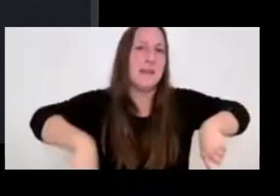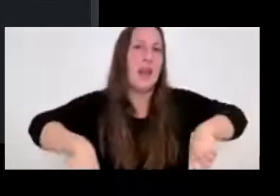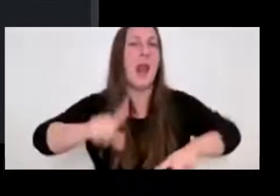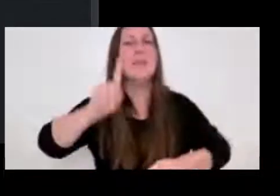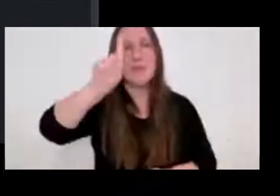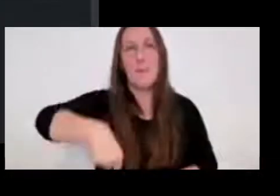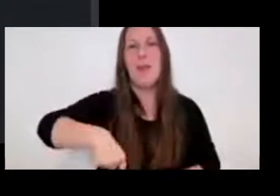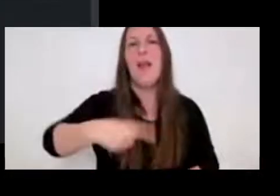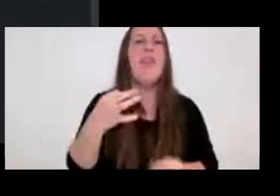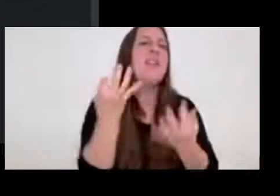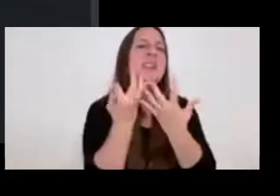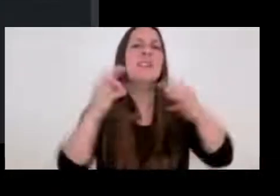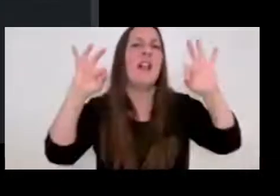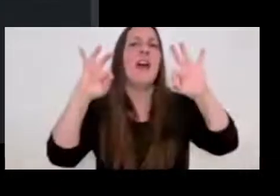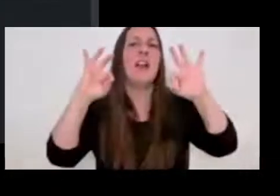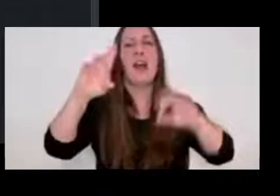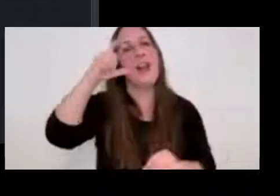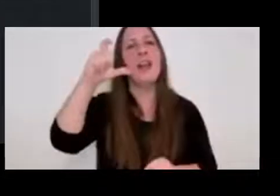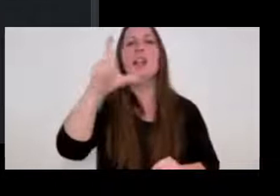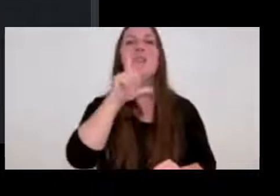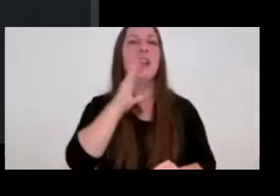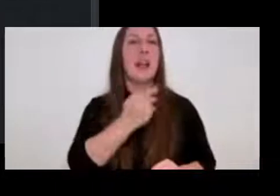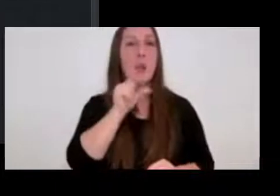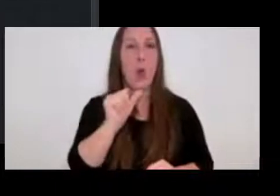evitar son las rectificativas, digamos, ¿no? Hoy un error,